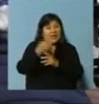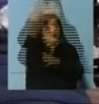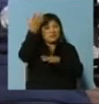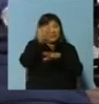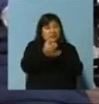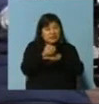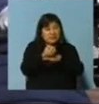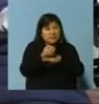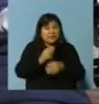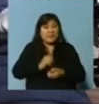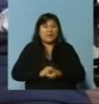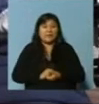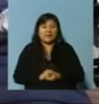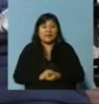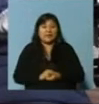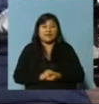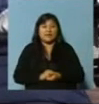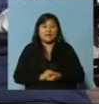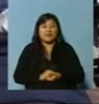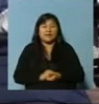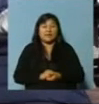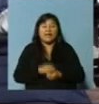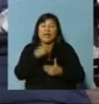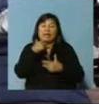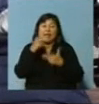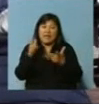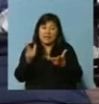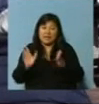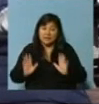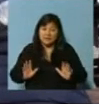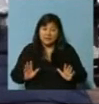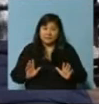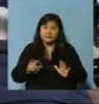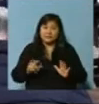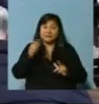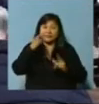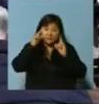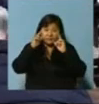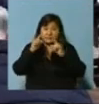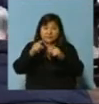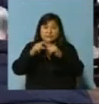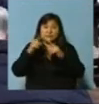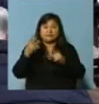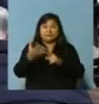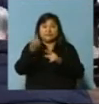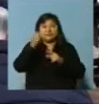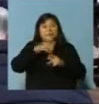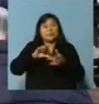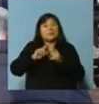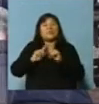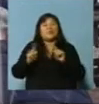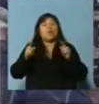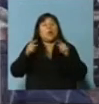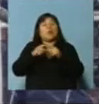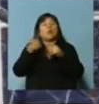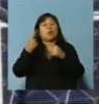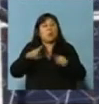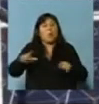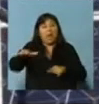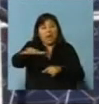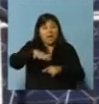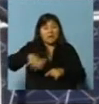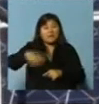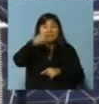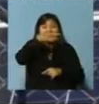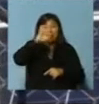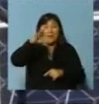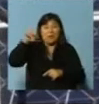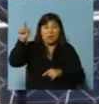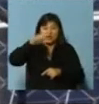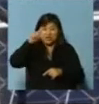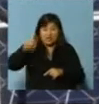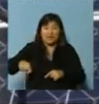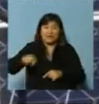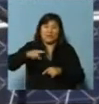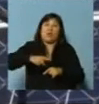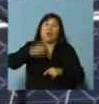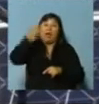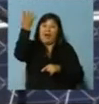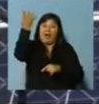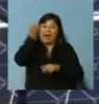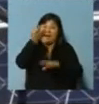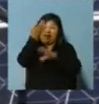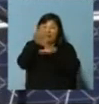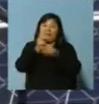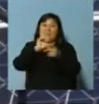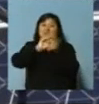solar. Es decir, el desafío era hacer que estos pueblos tengan 100% de energía renovable.